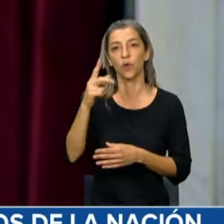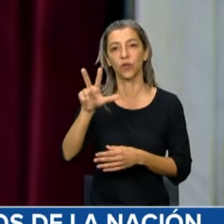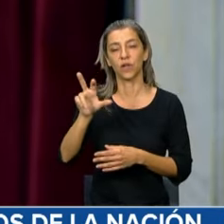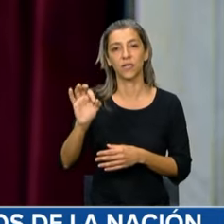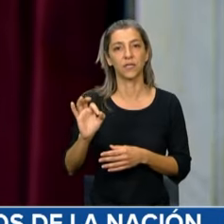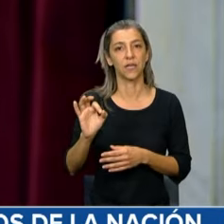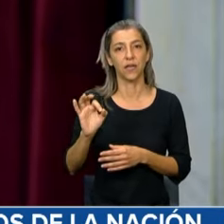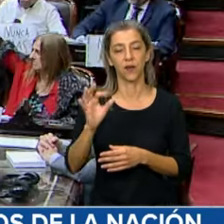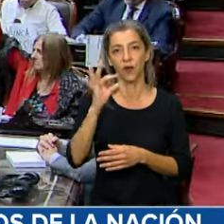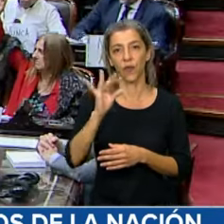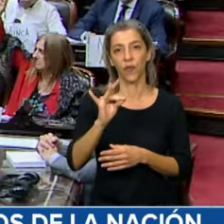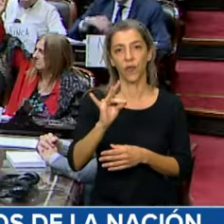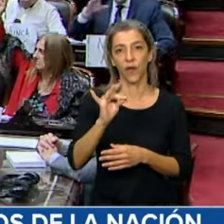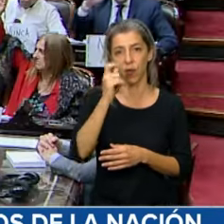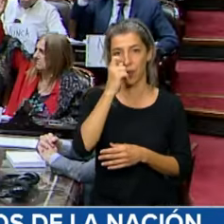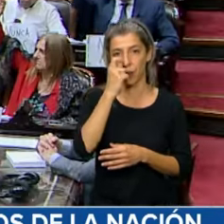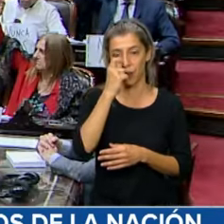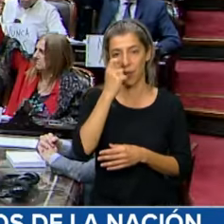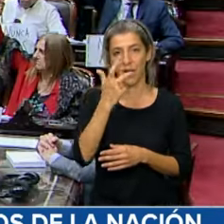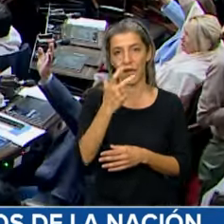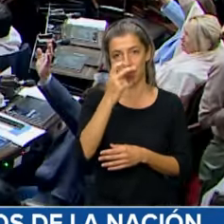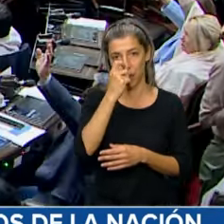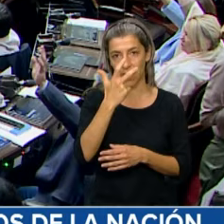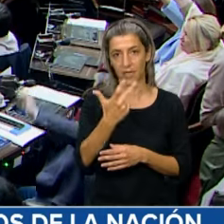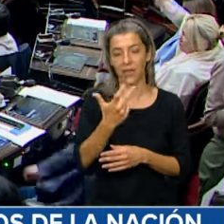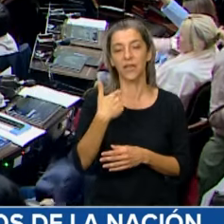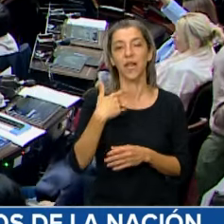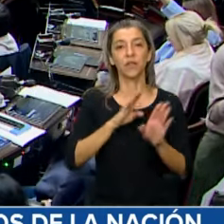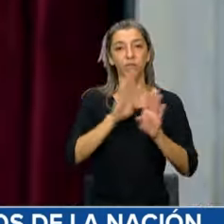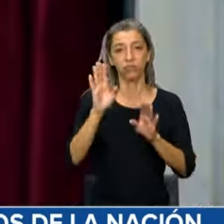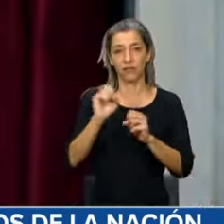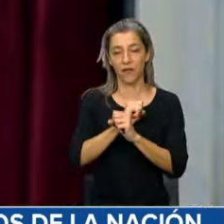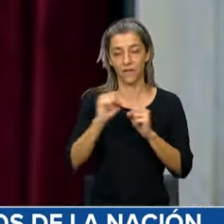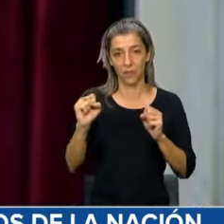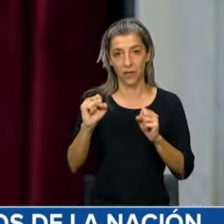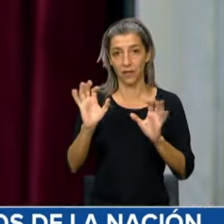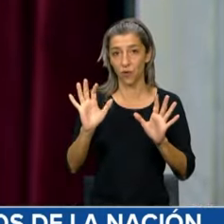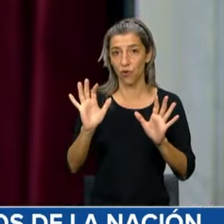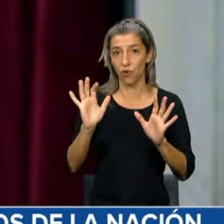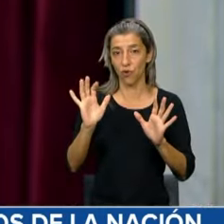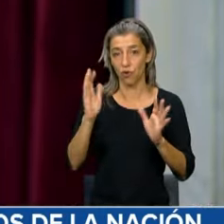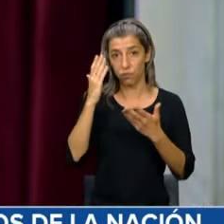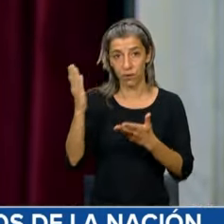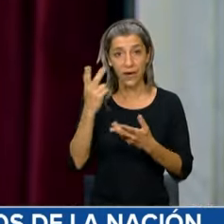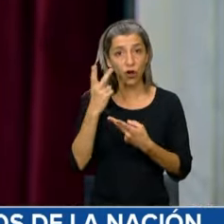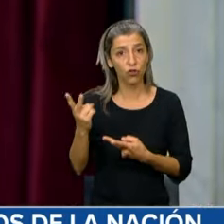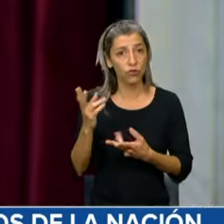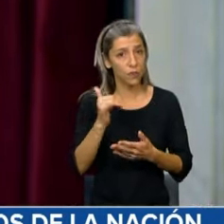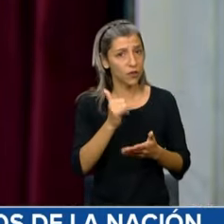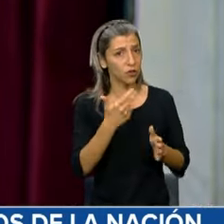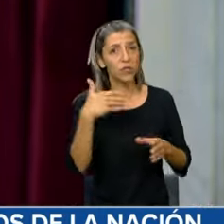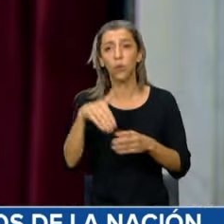202 a mano alzada resulta afirmativa se har pedimos permiso